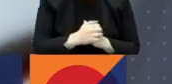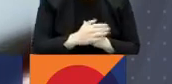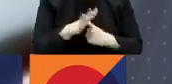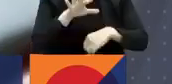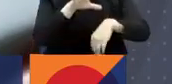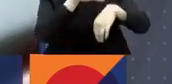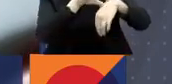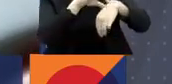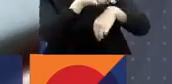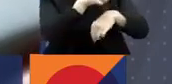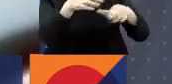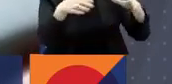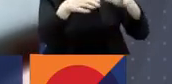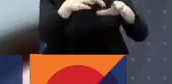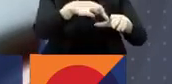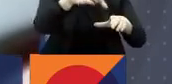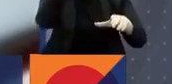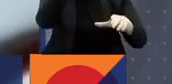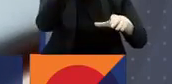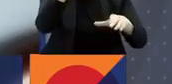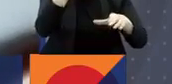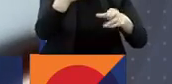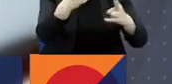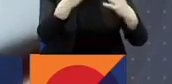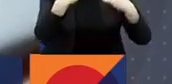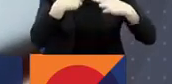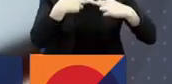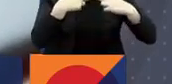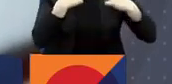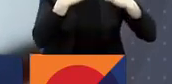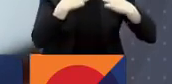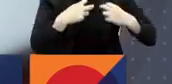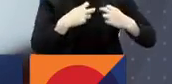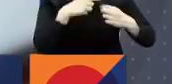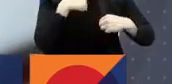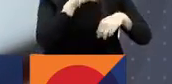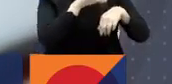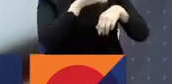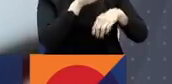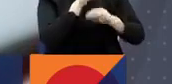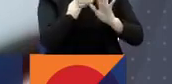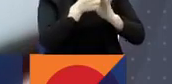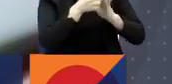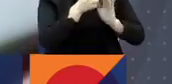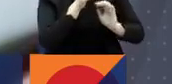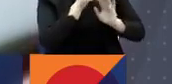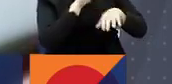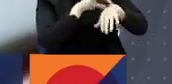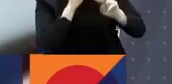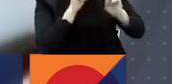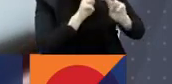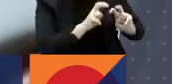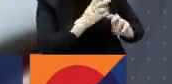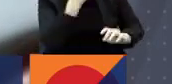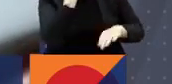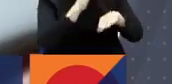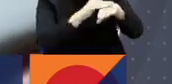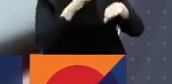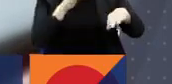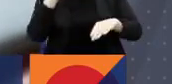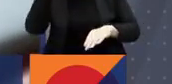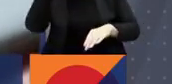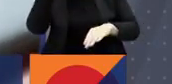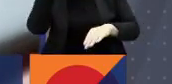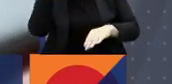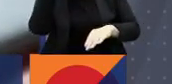que la hizo la cirugía a ella, que seguía su caso, determinaron que su antecedente o la razón